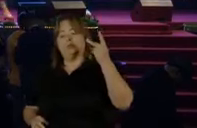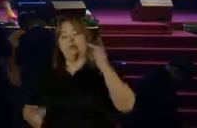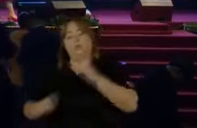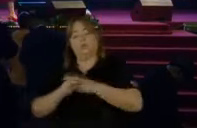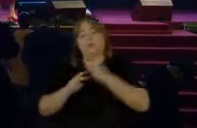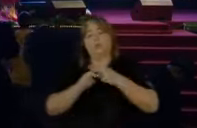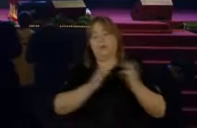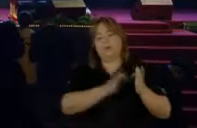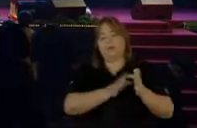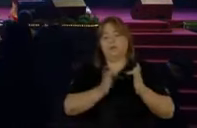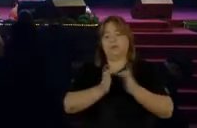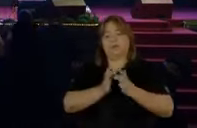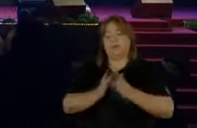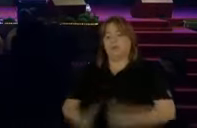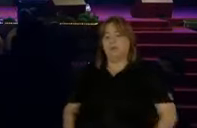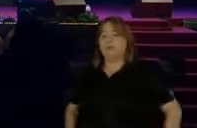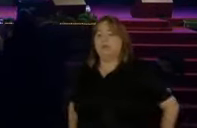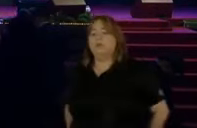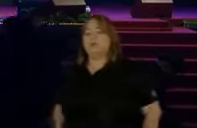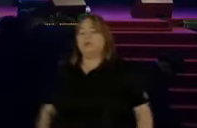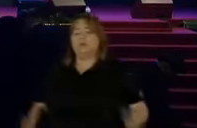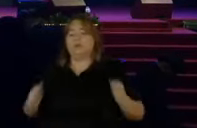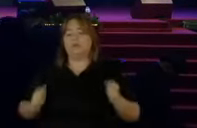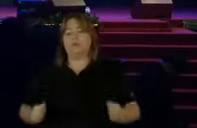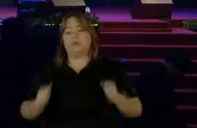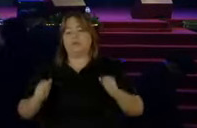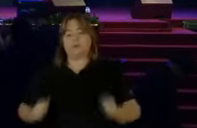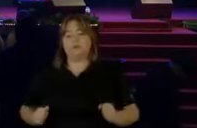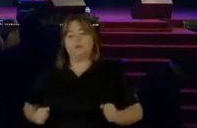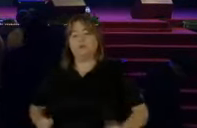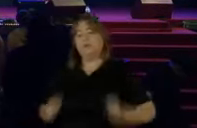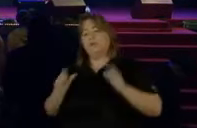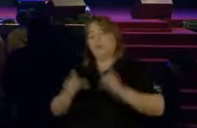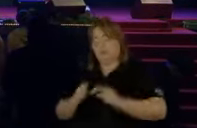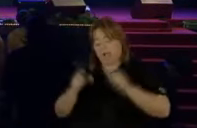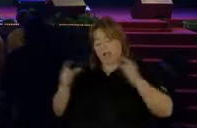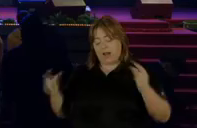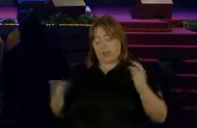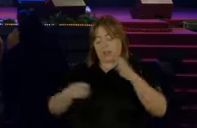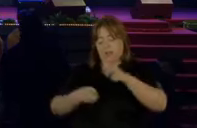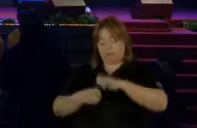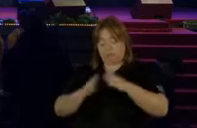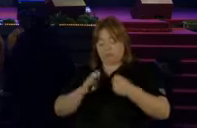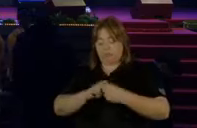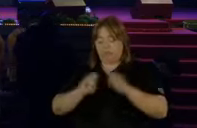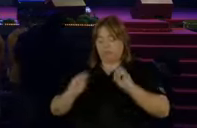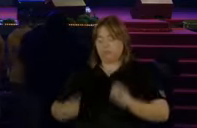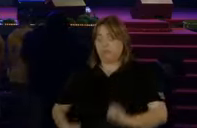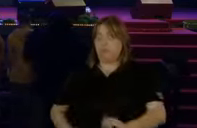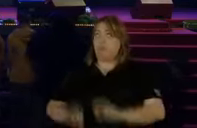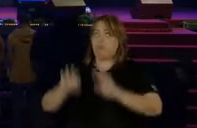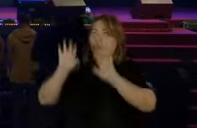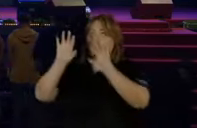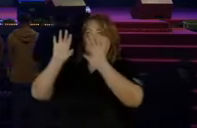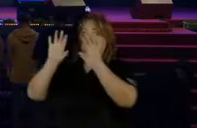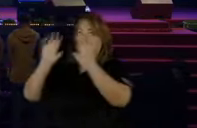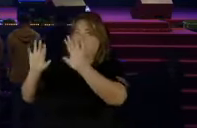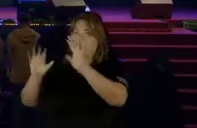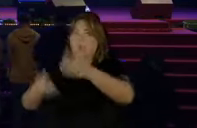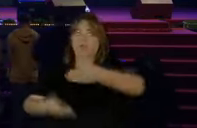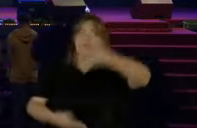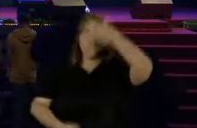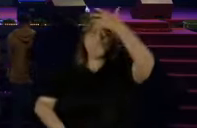Jesús. ¿Hay alguien más? Más grande que montañas que están frente a